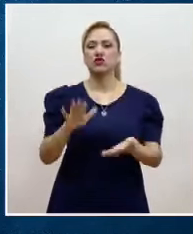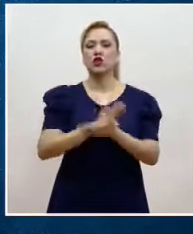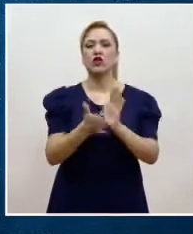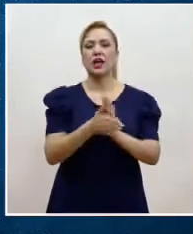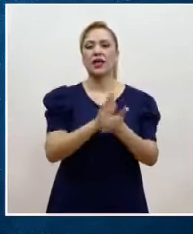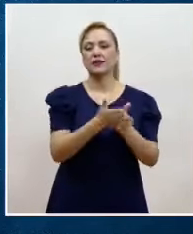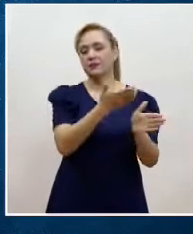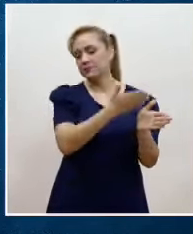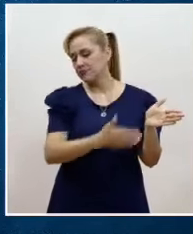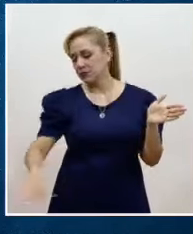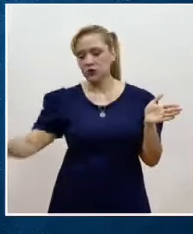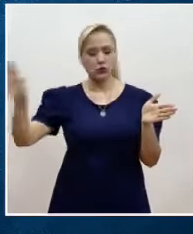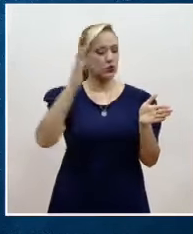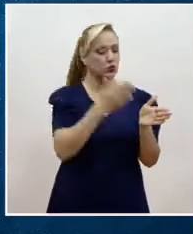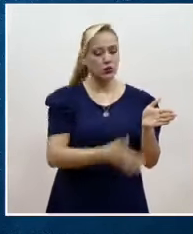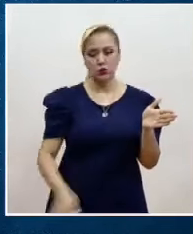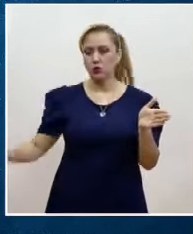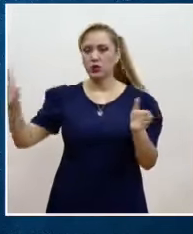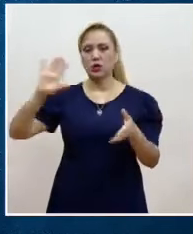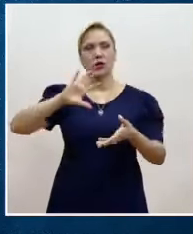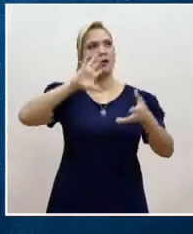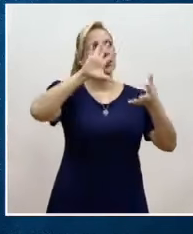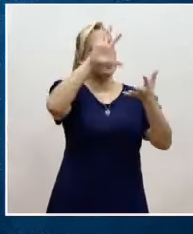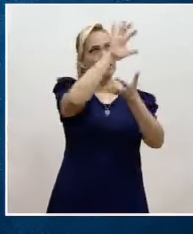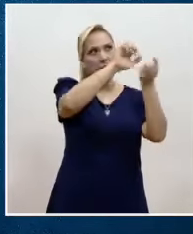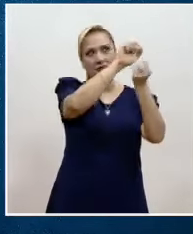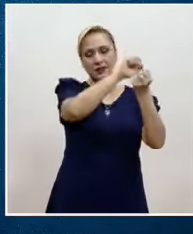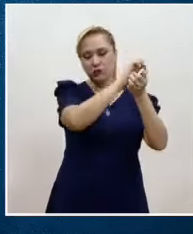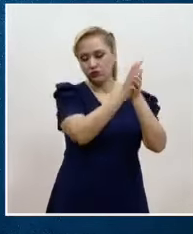¿no? Pero en vez de que entra la masa y salen las tortillas,